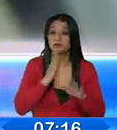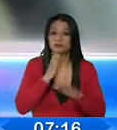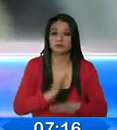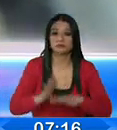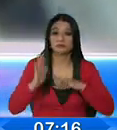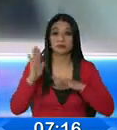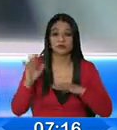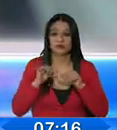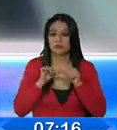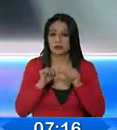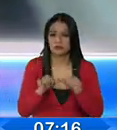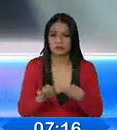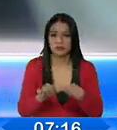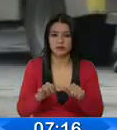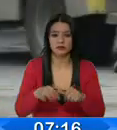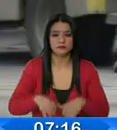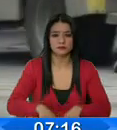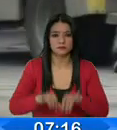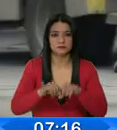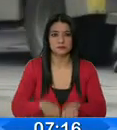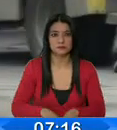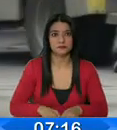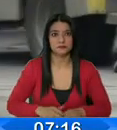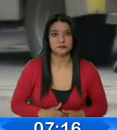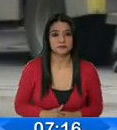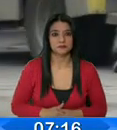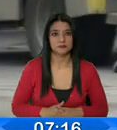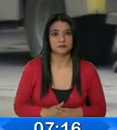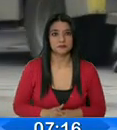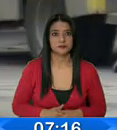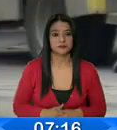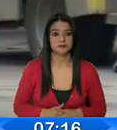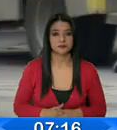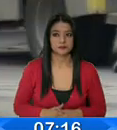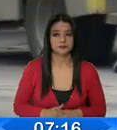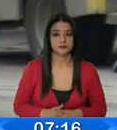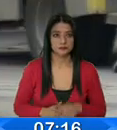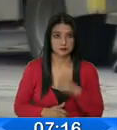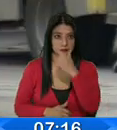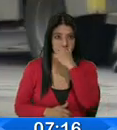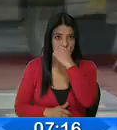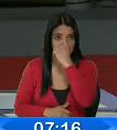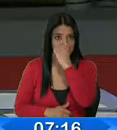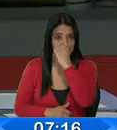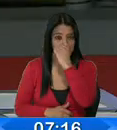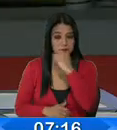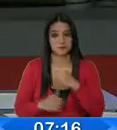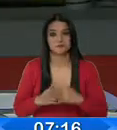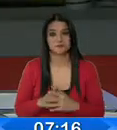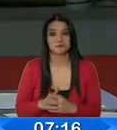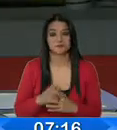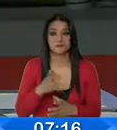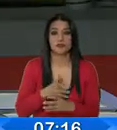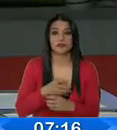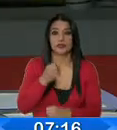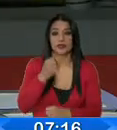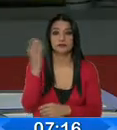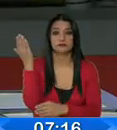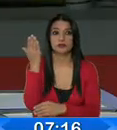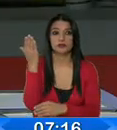acceder a un nombramiento definitivo. Informó Valeria Navarro. Y la Federación de